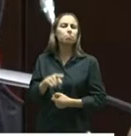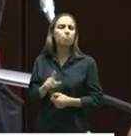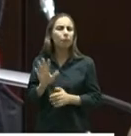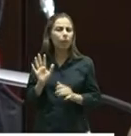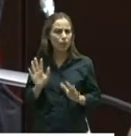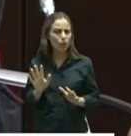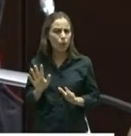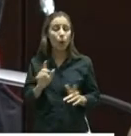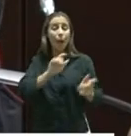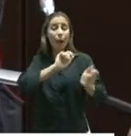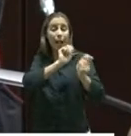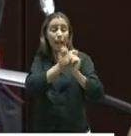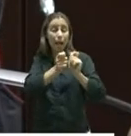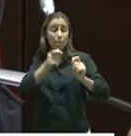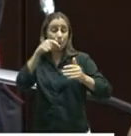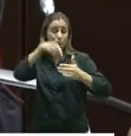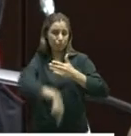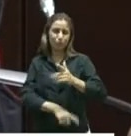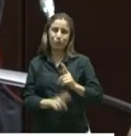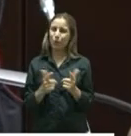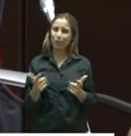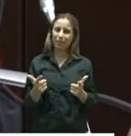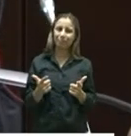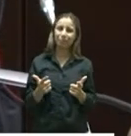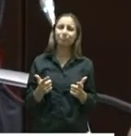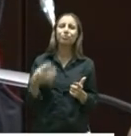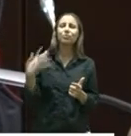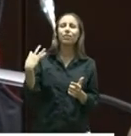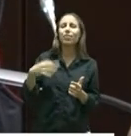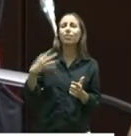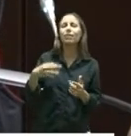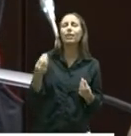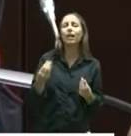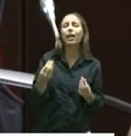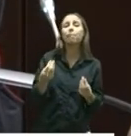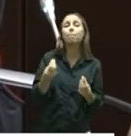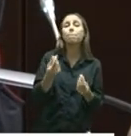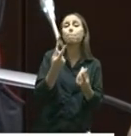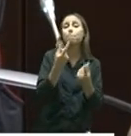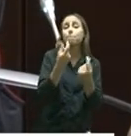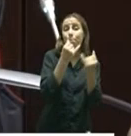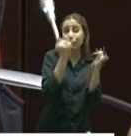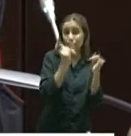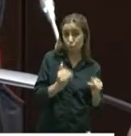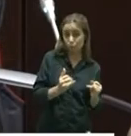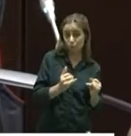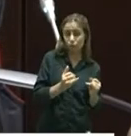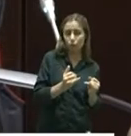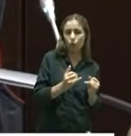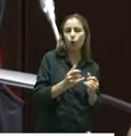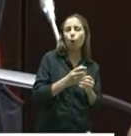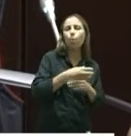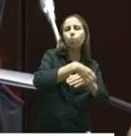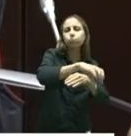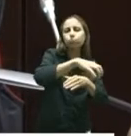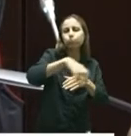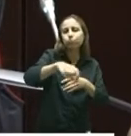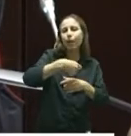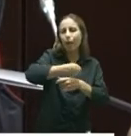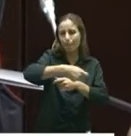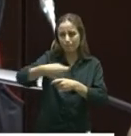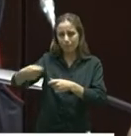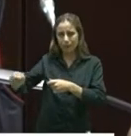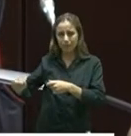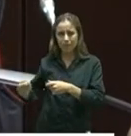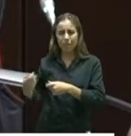cambios profundos de tener la posibilidad de hacer readecuación de partidas presupuestarias eso Sigue estando pero Incluso se reduce